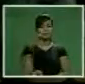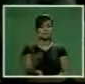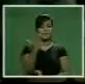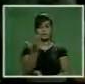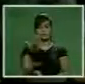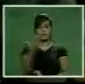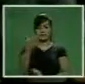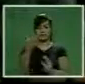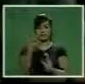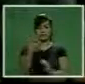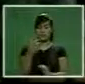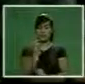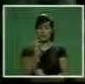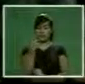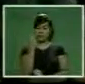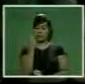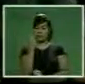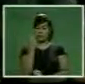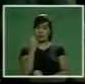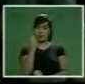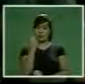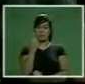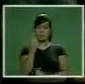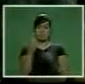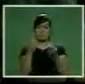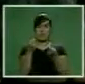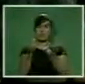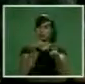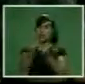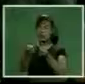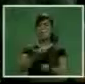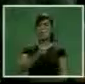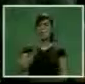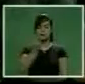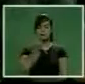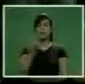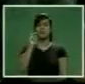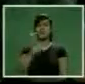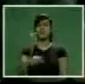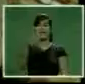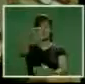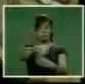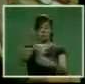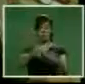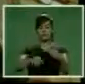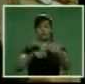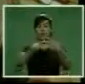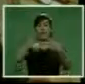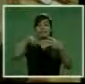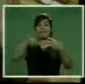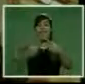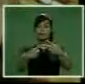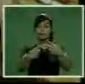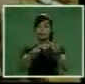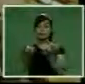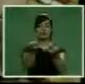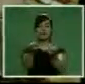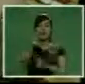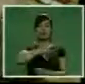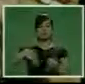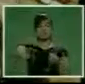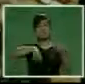eso de construir primero una hegemonía político-electoral, luego una hegemonía social y luego una hegemonía cultural.